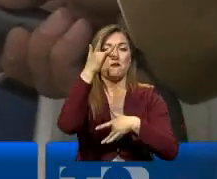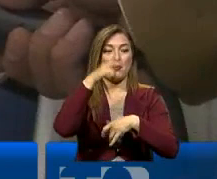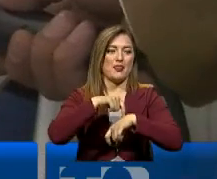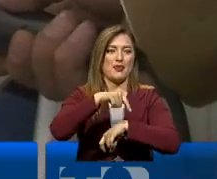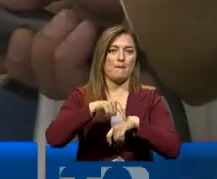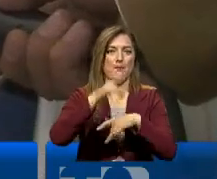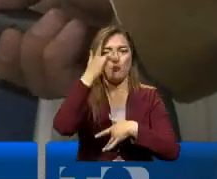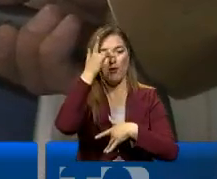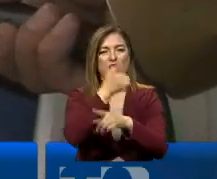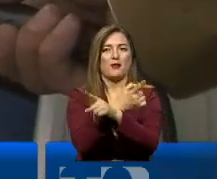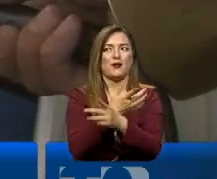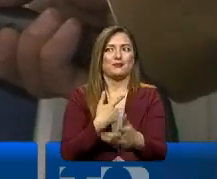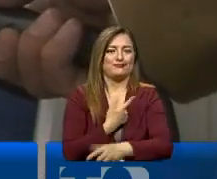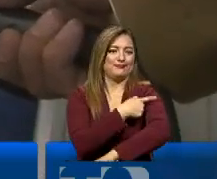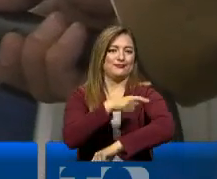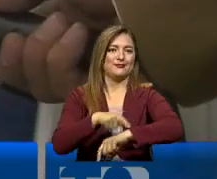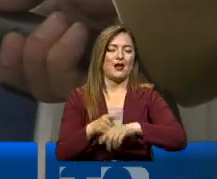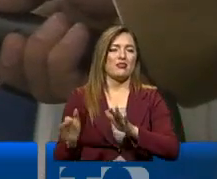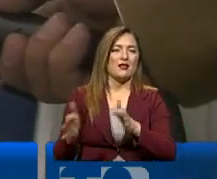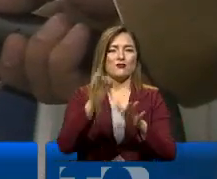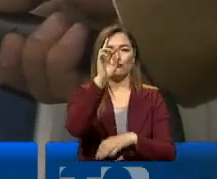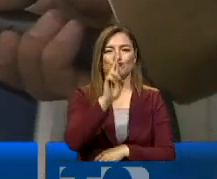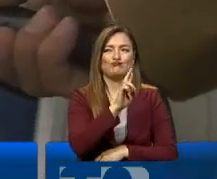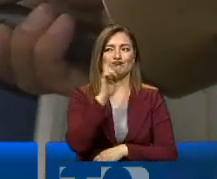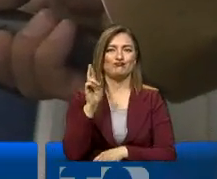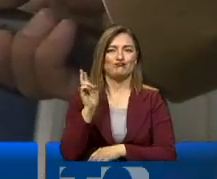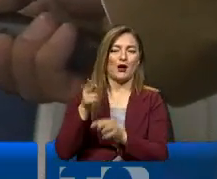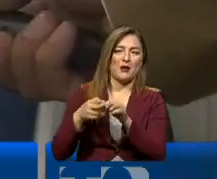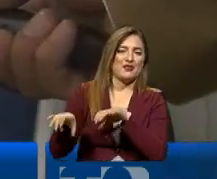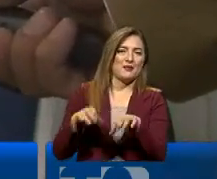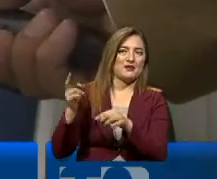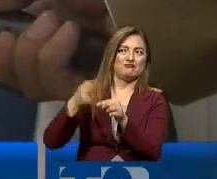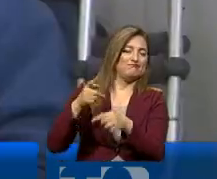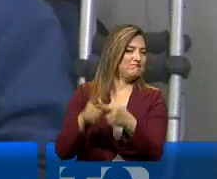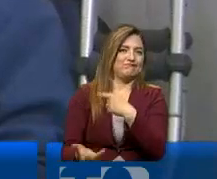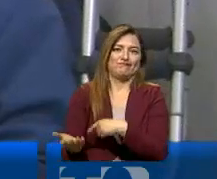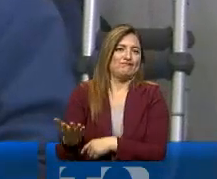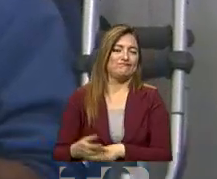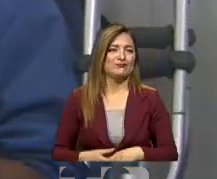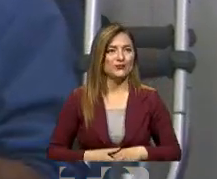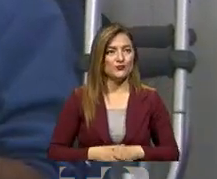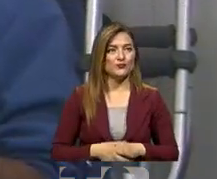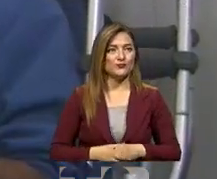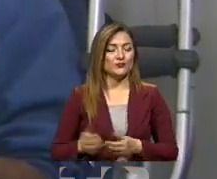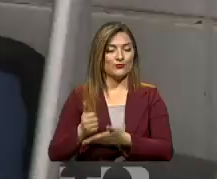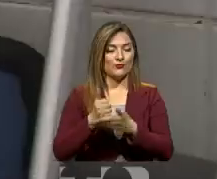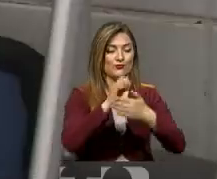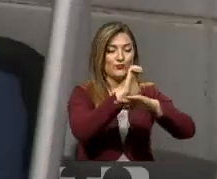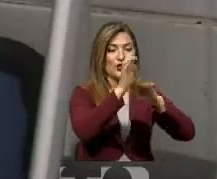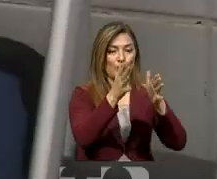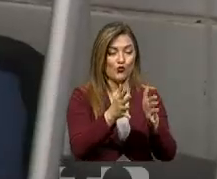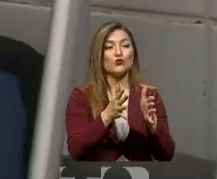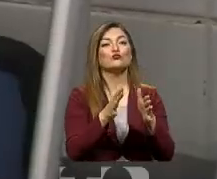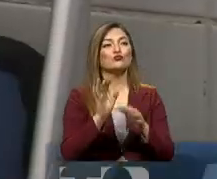voy a lograr en fisioterapia que no puedo volver al día a día que hacía anteriormente ha recibido ayuda tanto de ecuatorianos